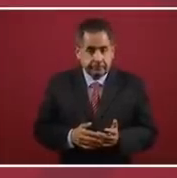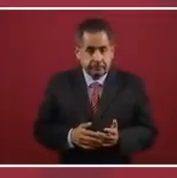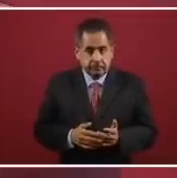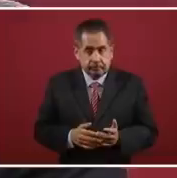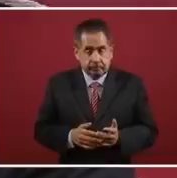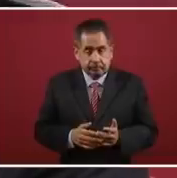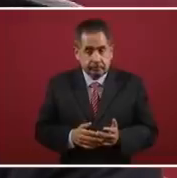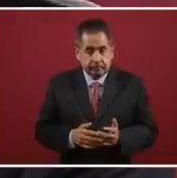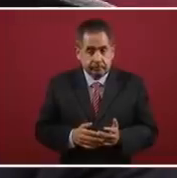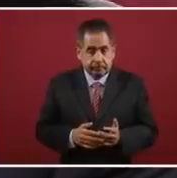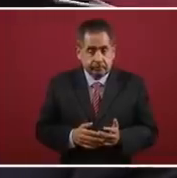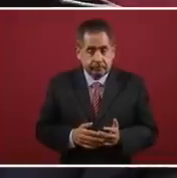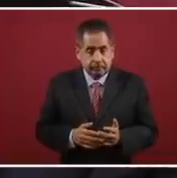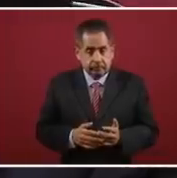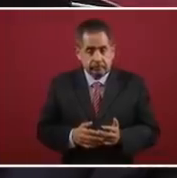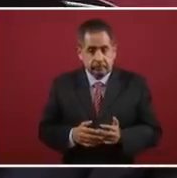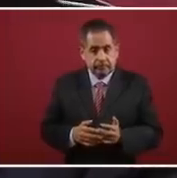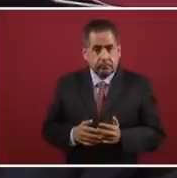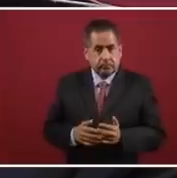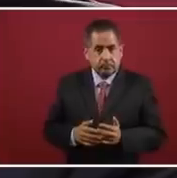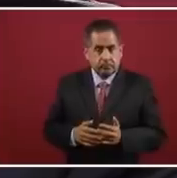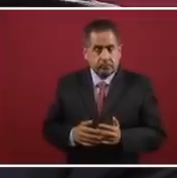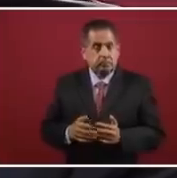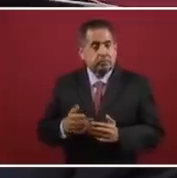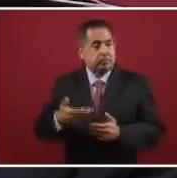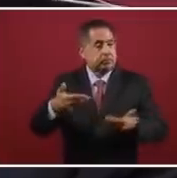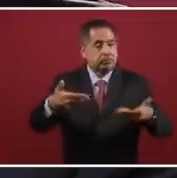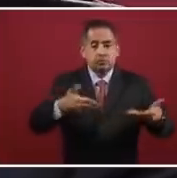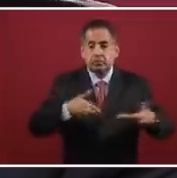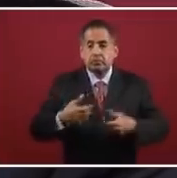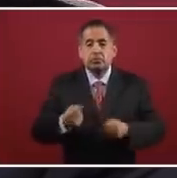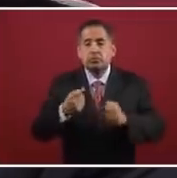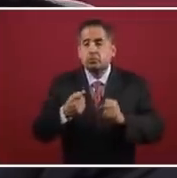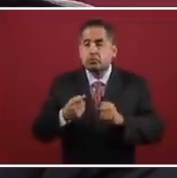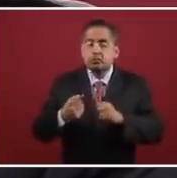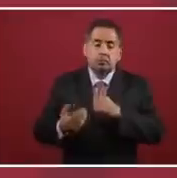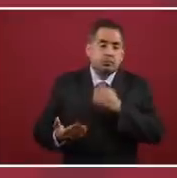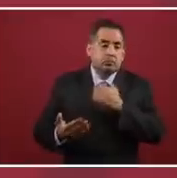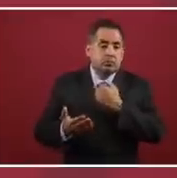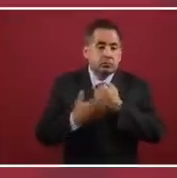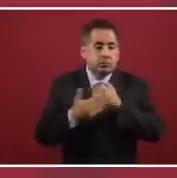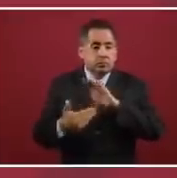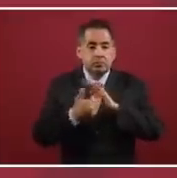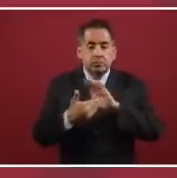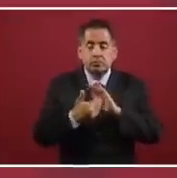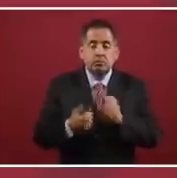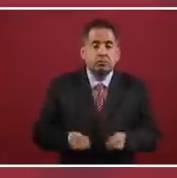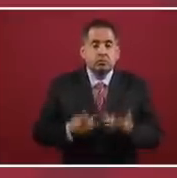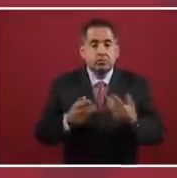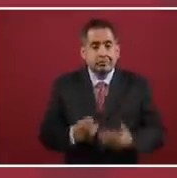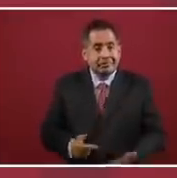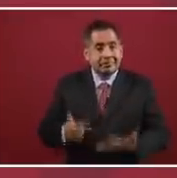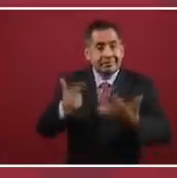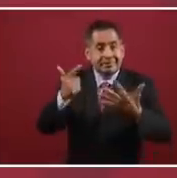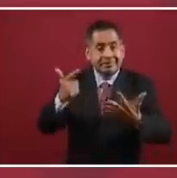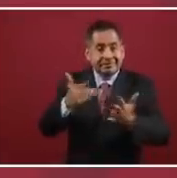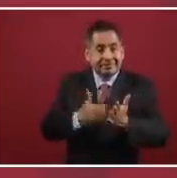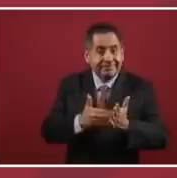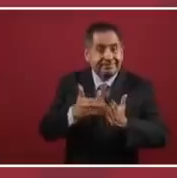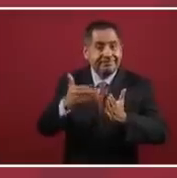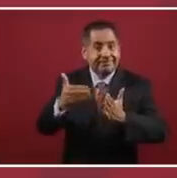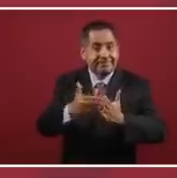se llegó a una demanda de 7 millones, lo que aquí mencionó